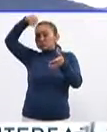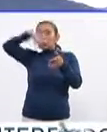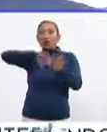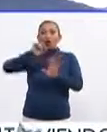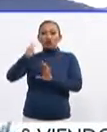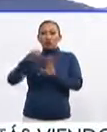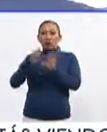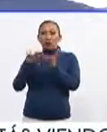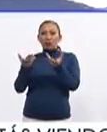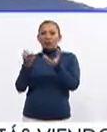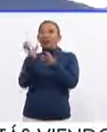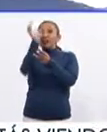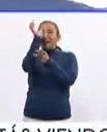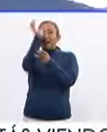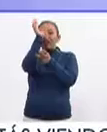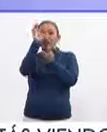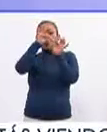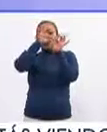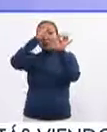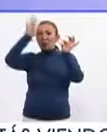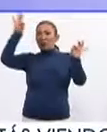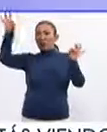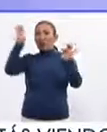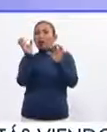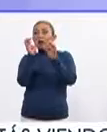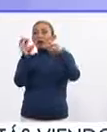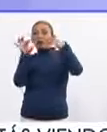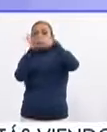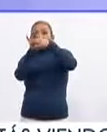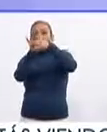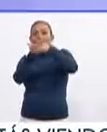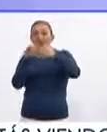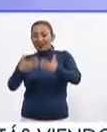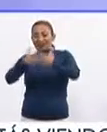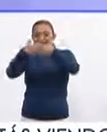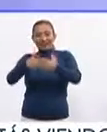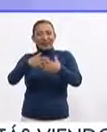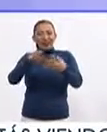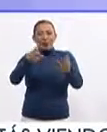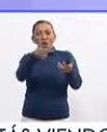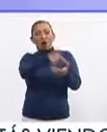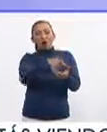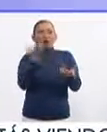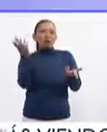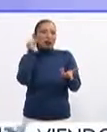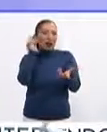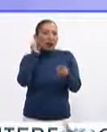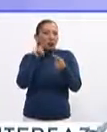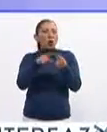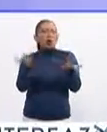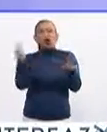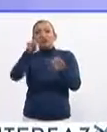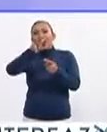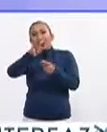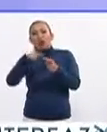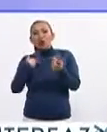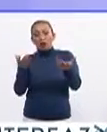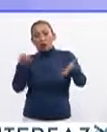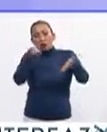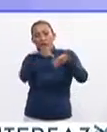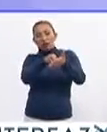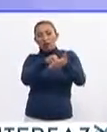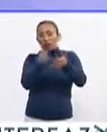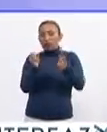plugs como extensiones donde se conectan ahí los aparatos y también dice si está encendido o apagado y